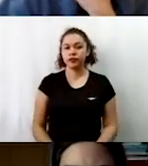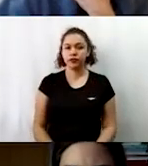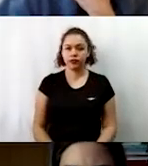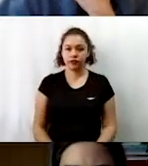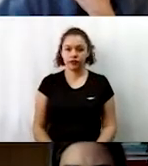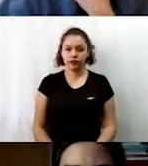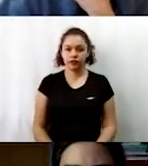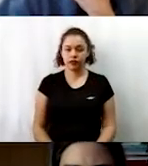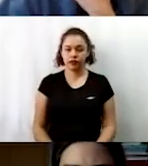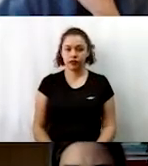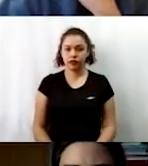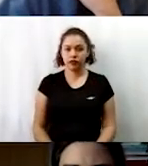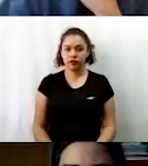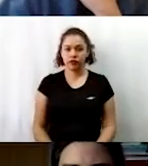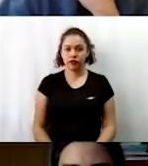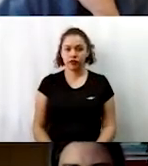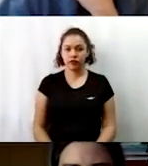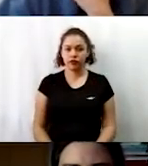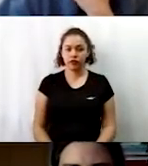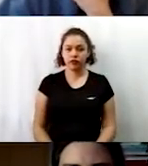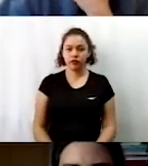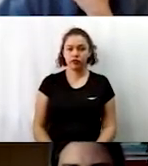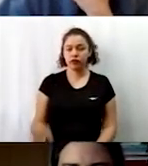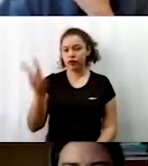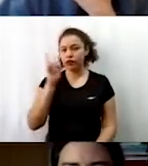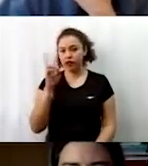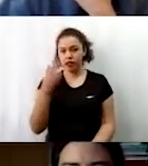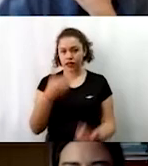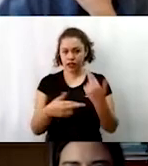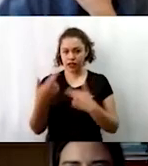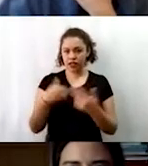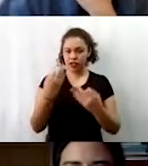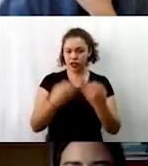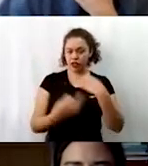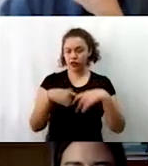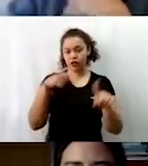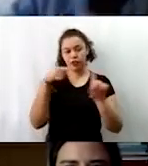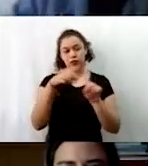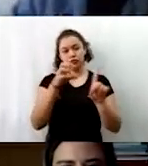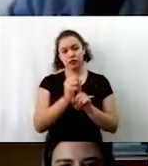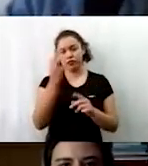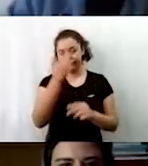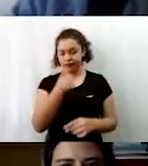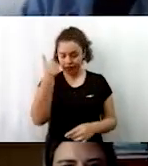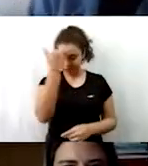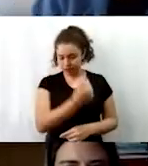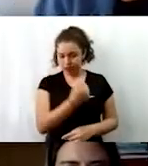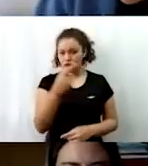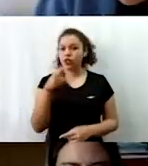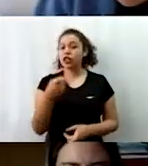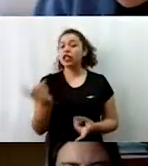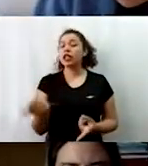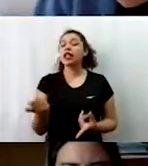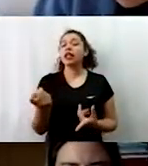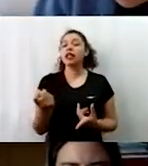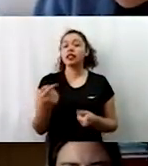A ver si recapitulamos bien de todas las metas que revisamos. ¿Cuántas metas en particular